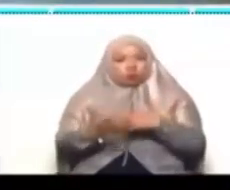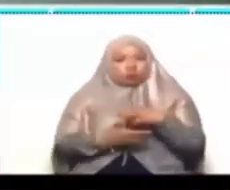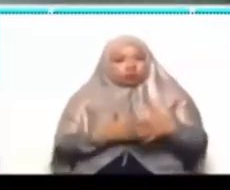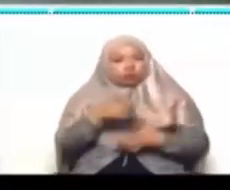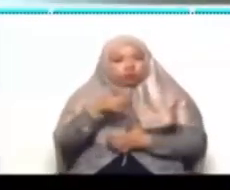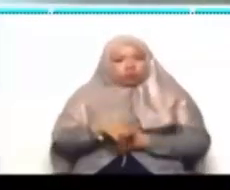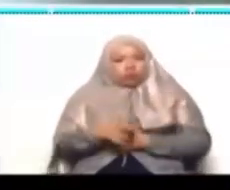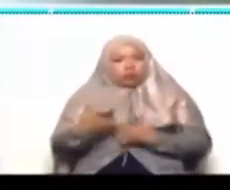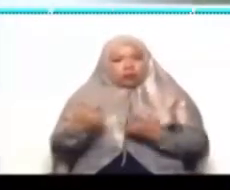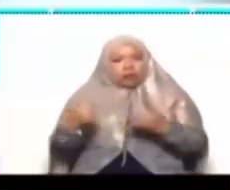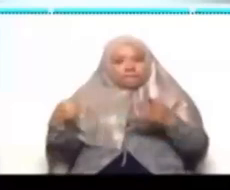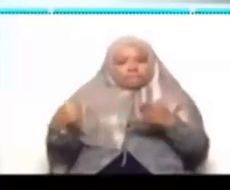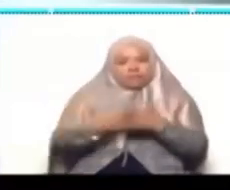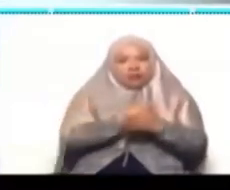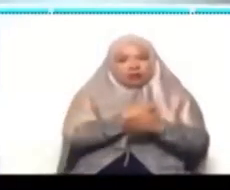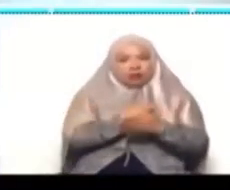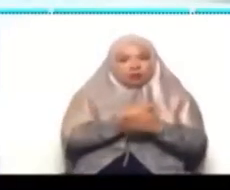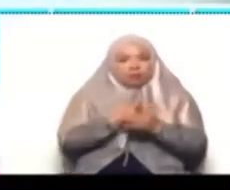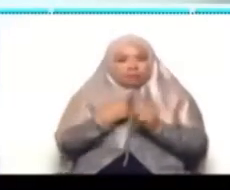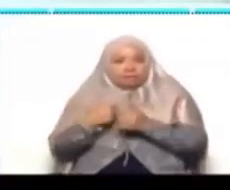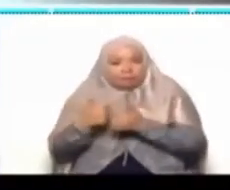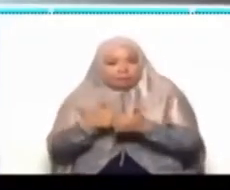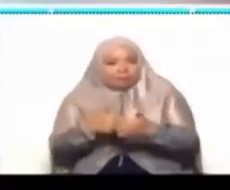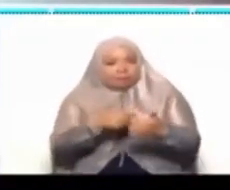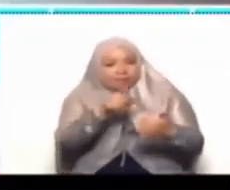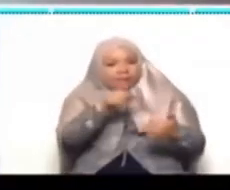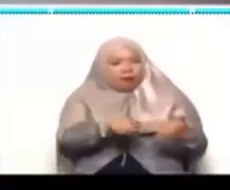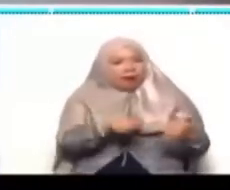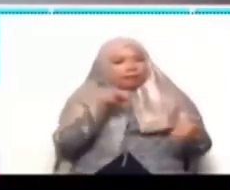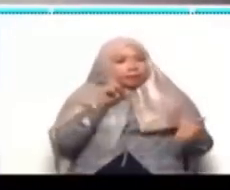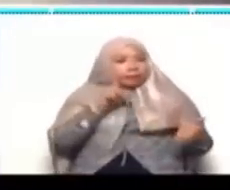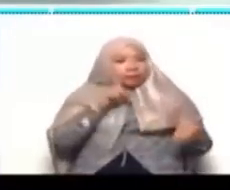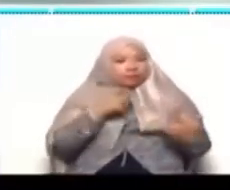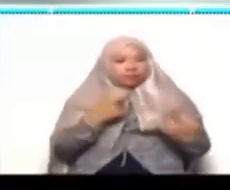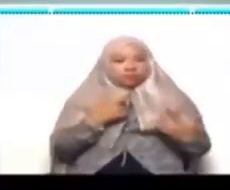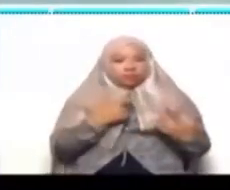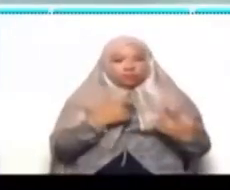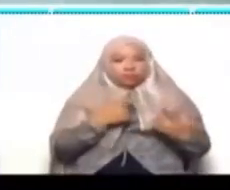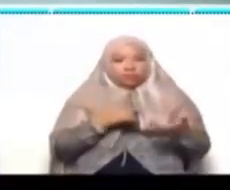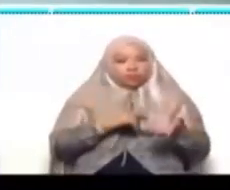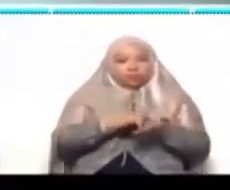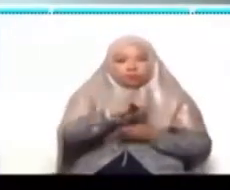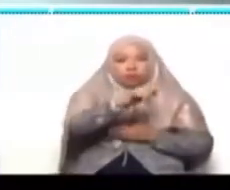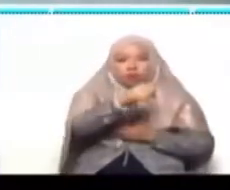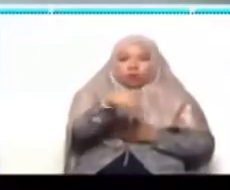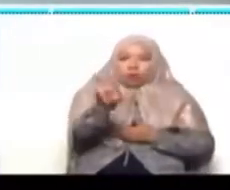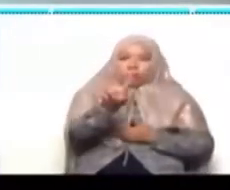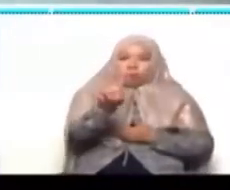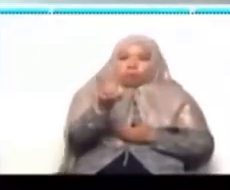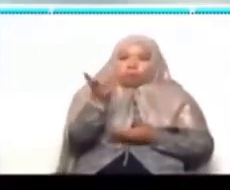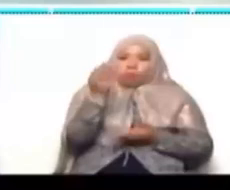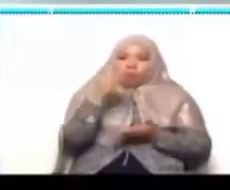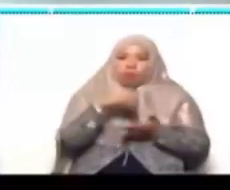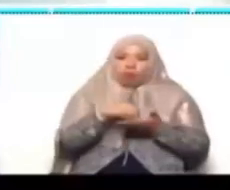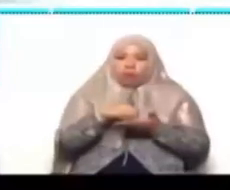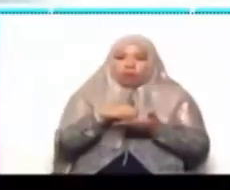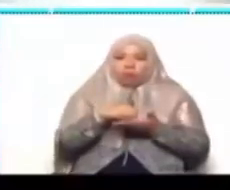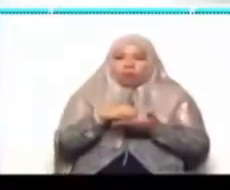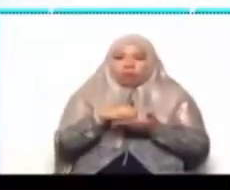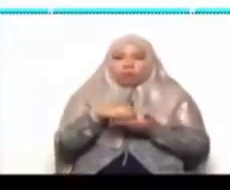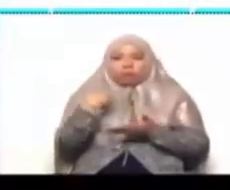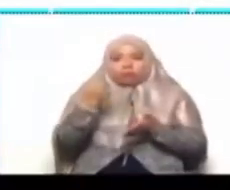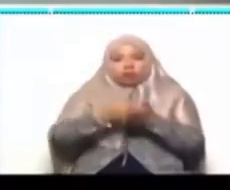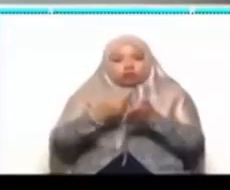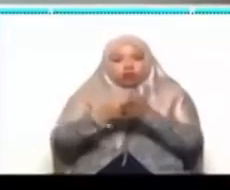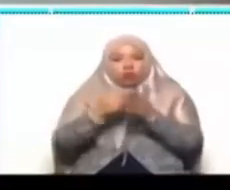de amenaza o algún tipo de persecución. Luego, curiosamente, Gobeya viaja a Venezuela nuevamente, alguien le paga